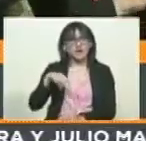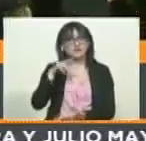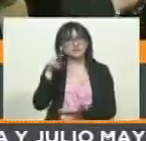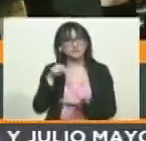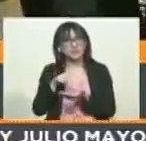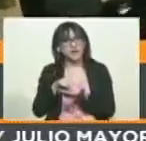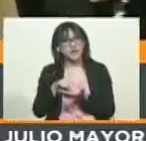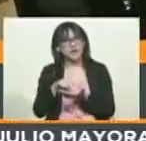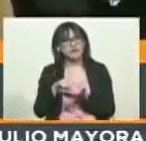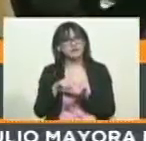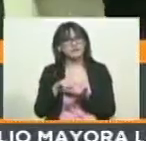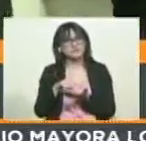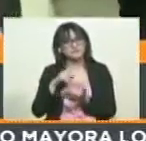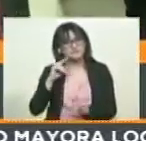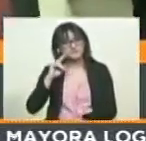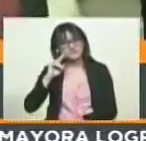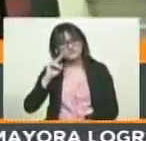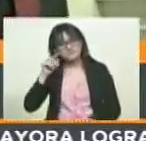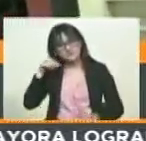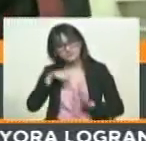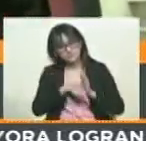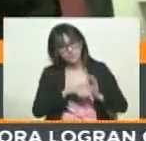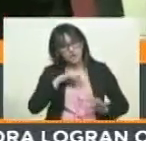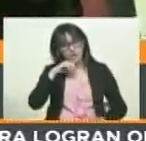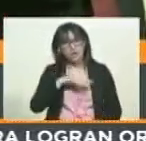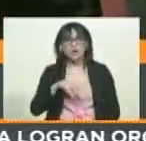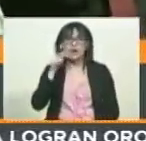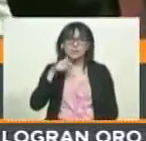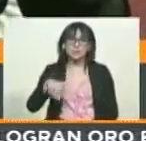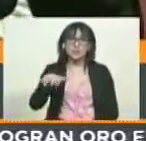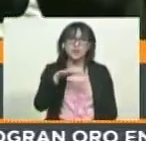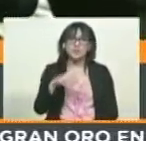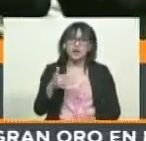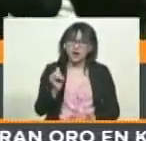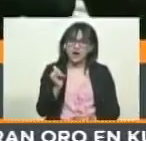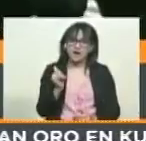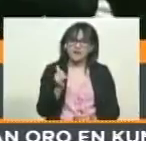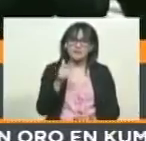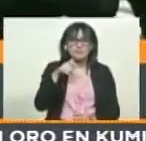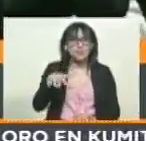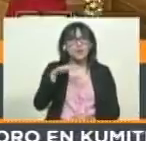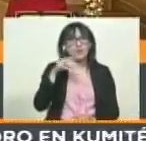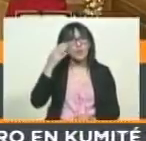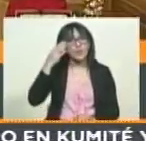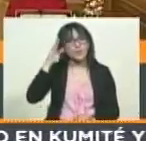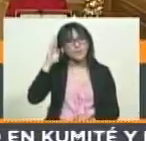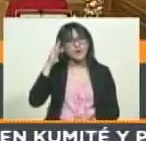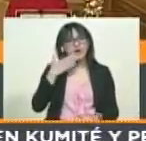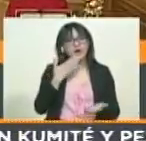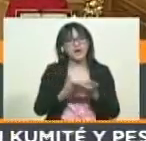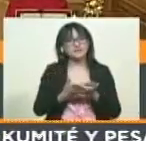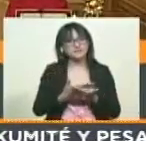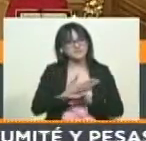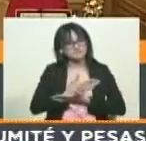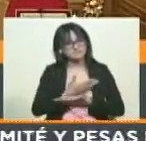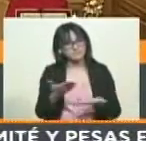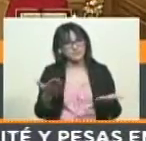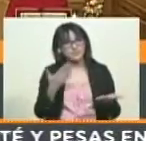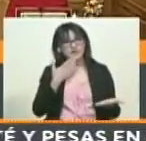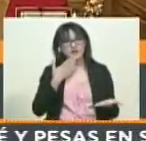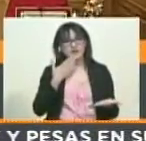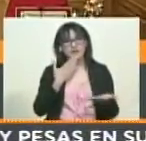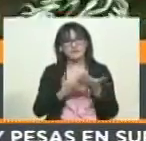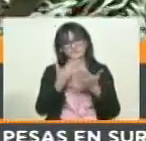nos vamos a las catacumbas del pueblo, ahí está el pueblo cubano. Gracias por siempre, colaboradores. Gracias